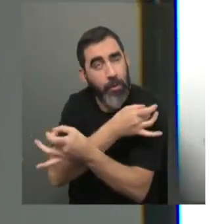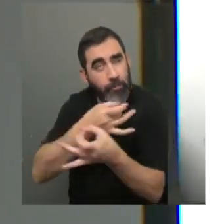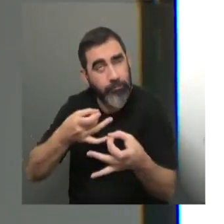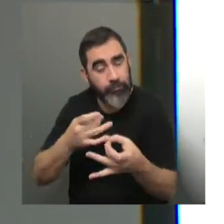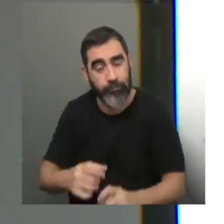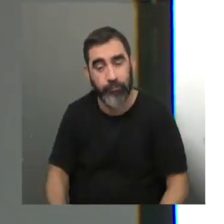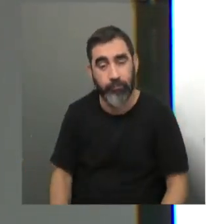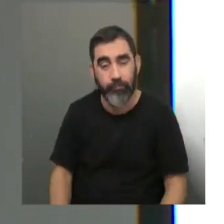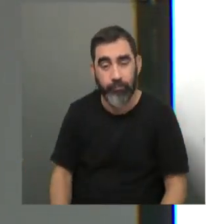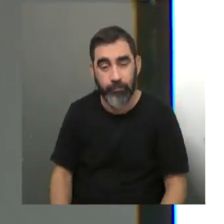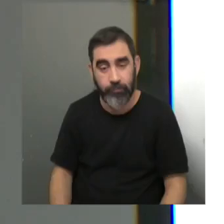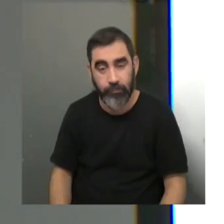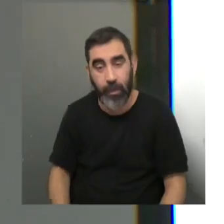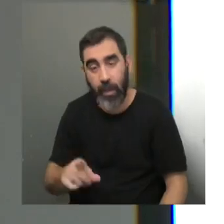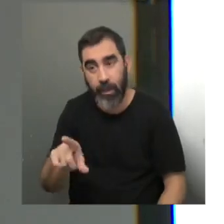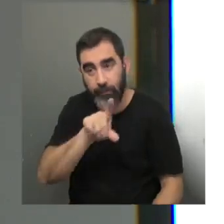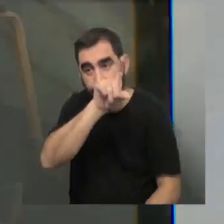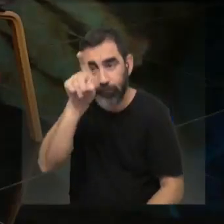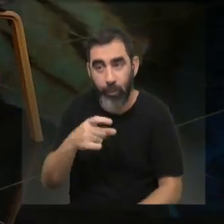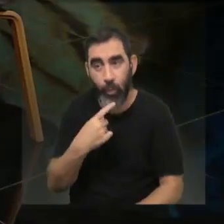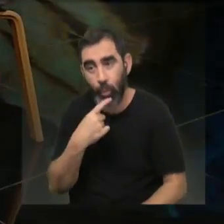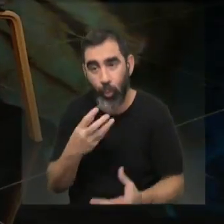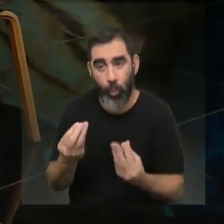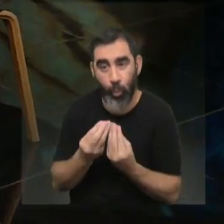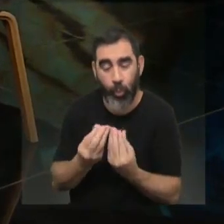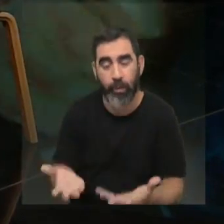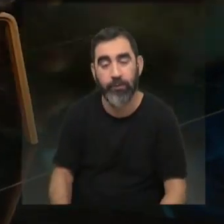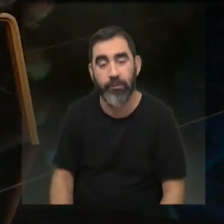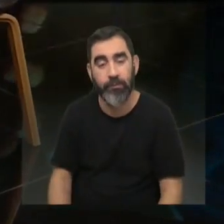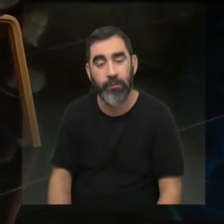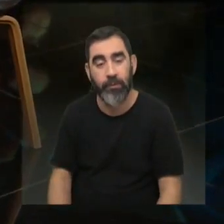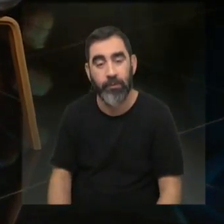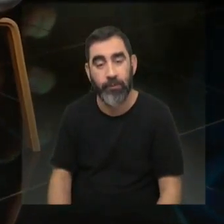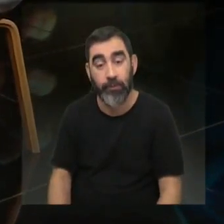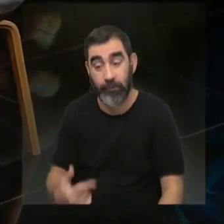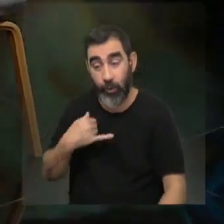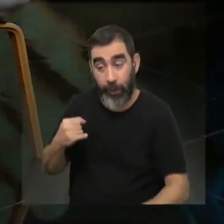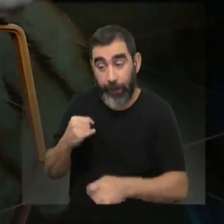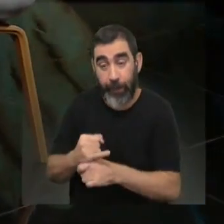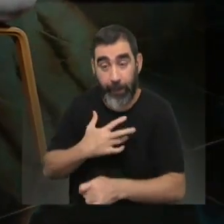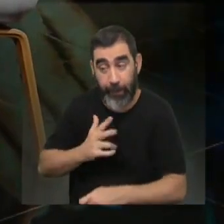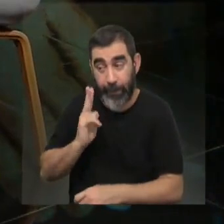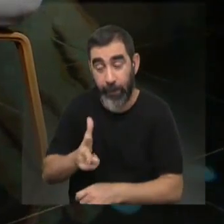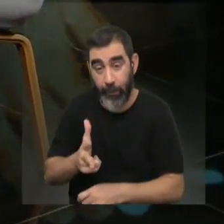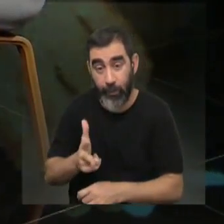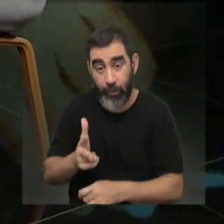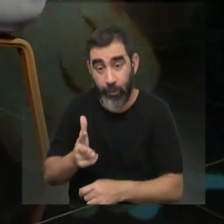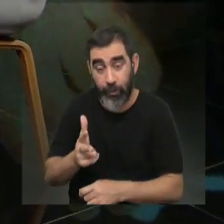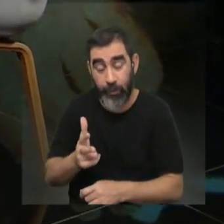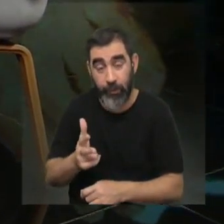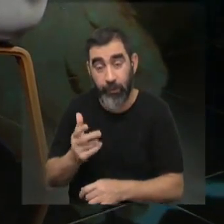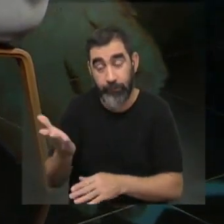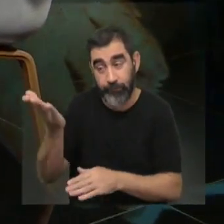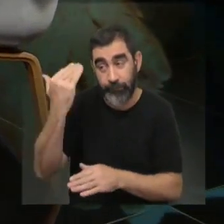llene. Y ahí están todas las preguntas que nos hacemos, ¿no? Claro, y está bueno, pues decías, si nos equivocamos nosotros, cuando en el esquema